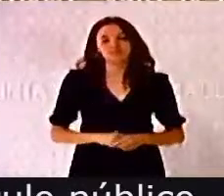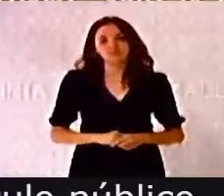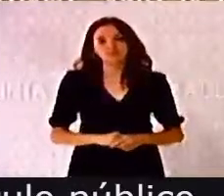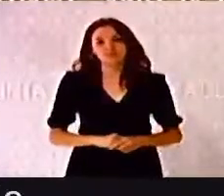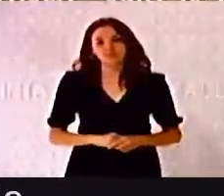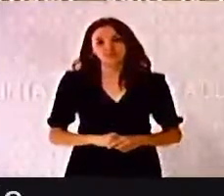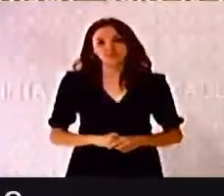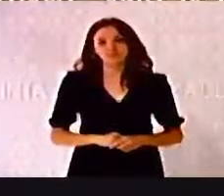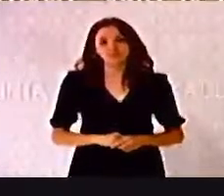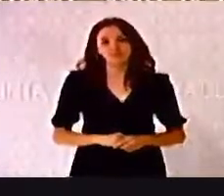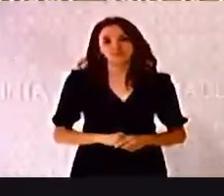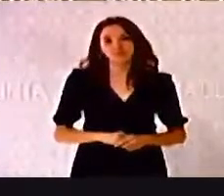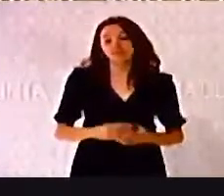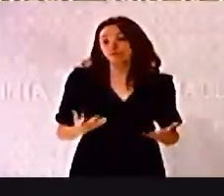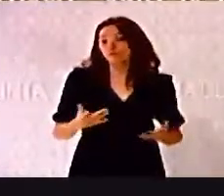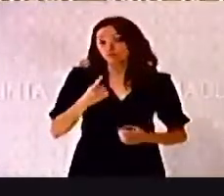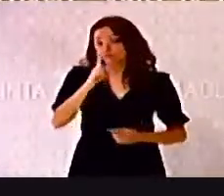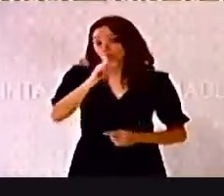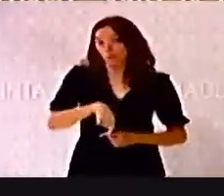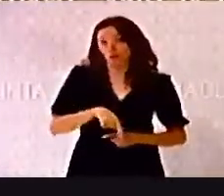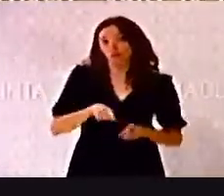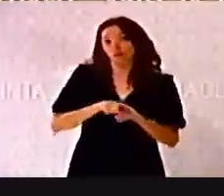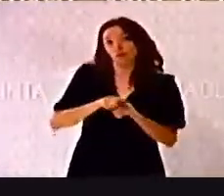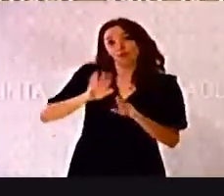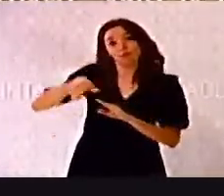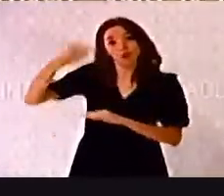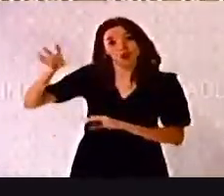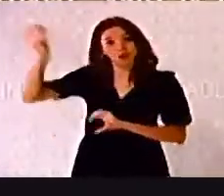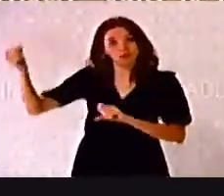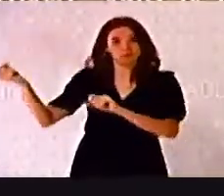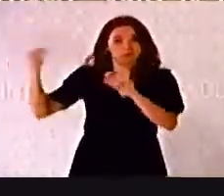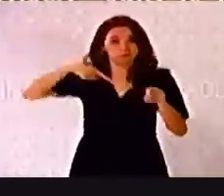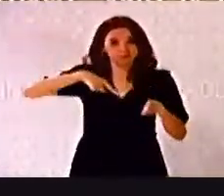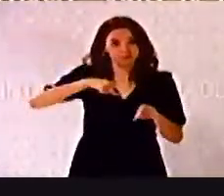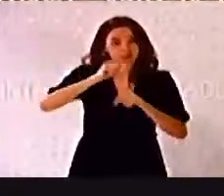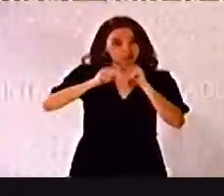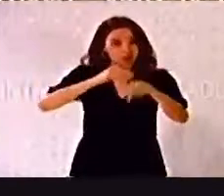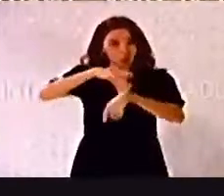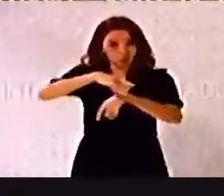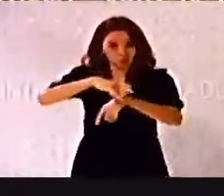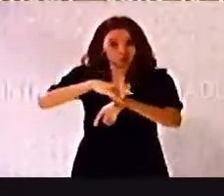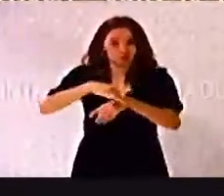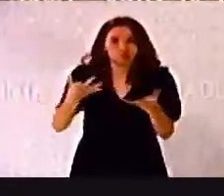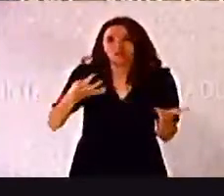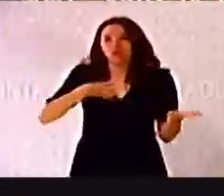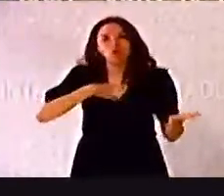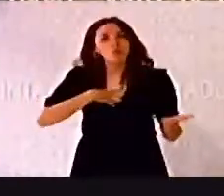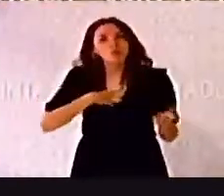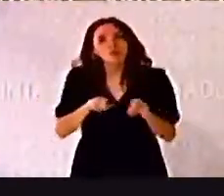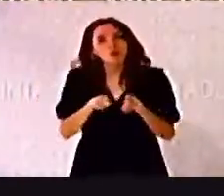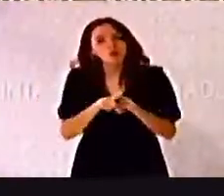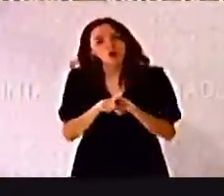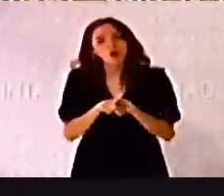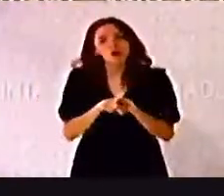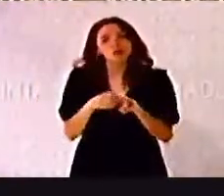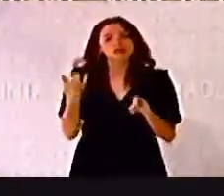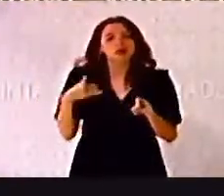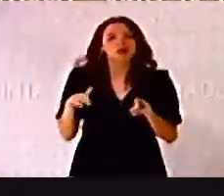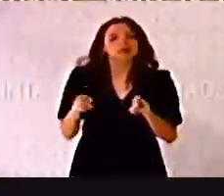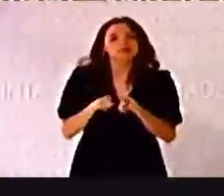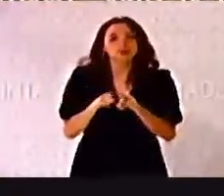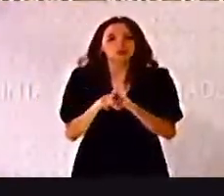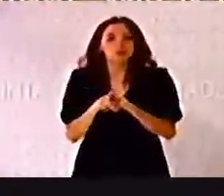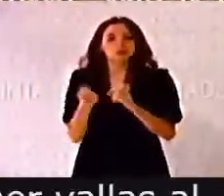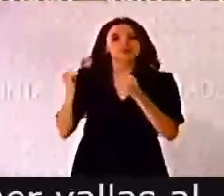Y está habiendo casos también que están siendo casos importados, porque no le podemos poner unas vallas al